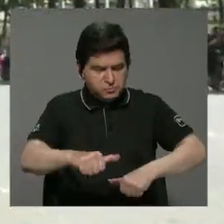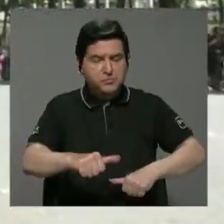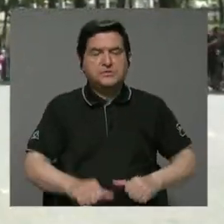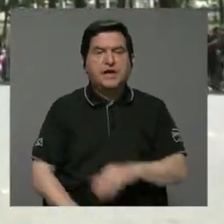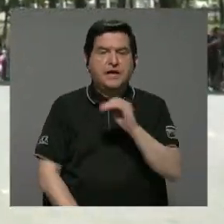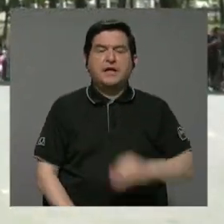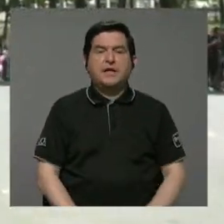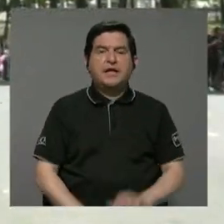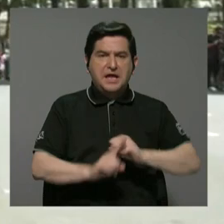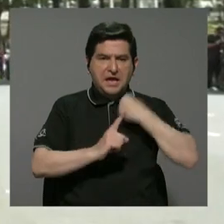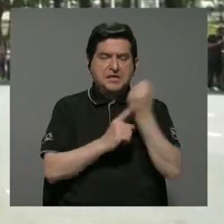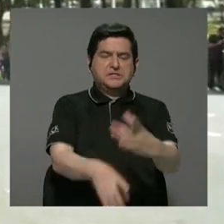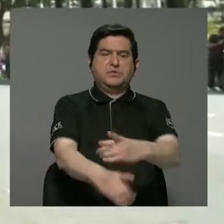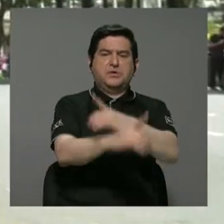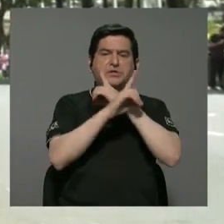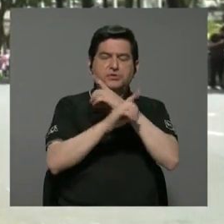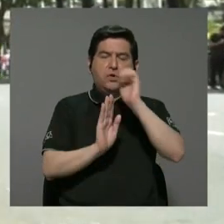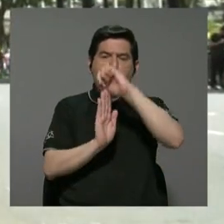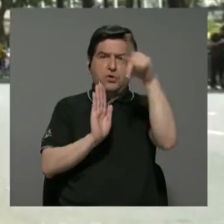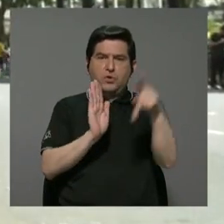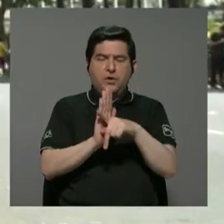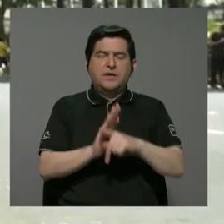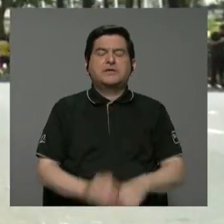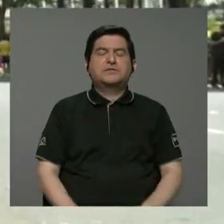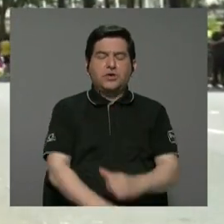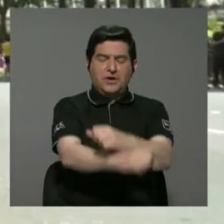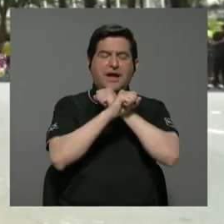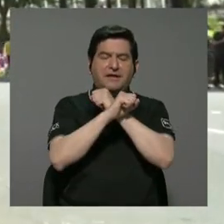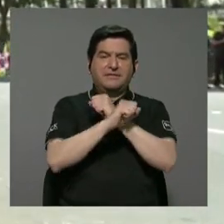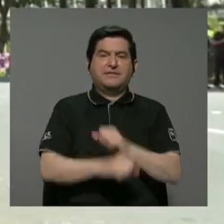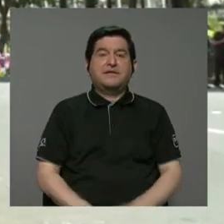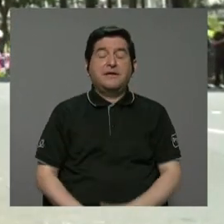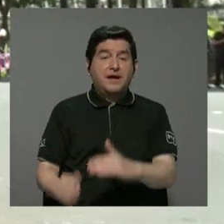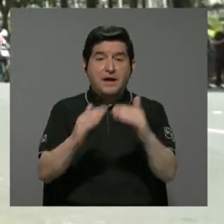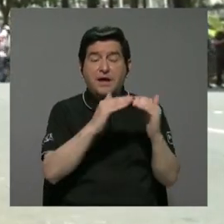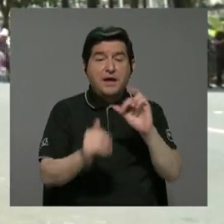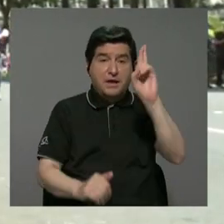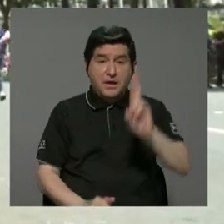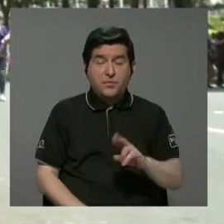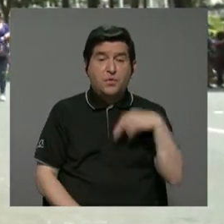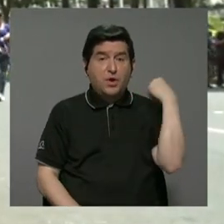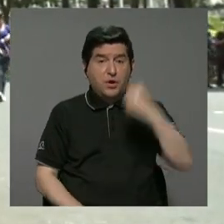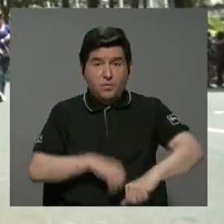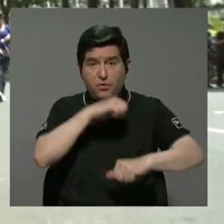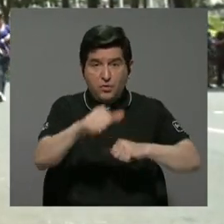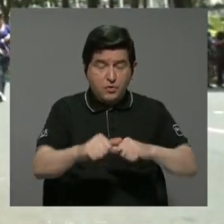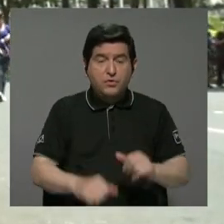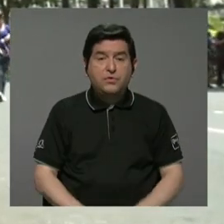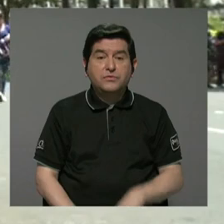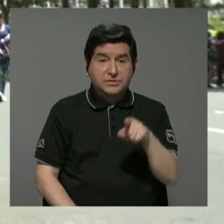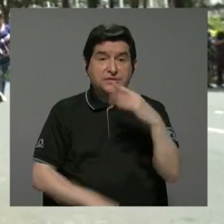están en posición de defender lo que la Constitución les garantiza. Y al pueblo de Costa Rica, que esta lucha es por el pueblo.